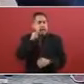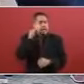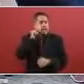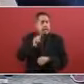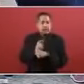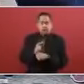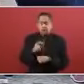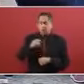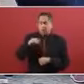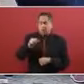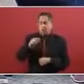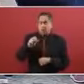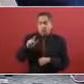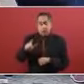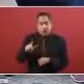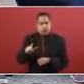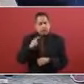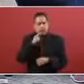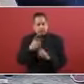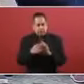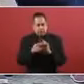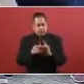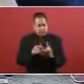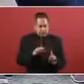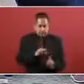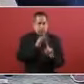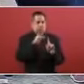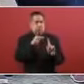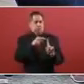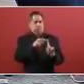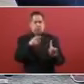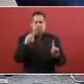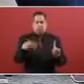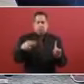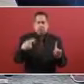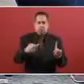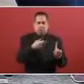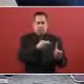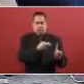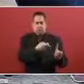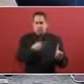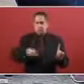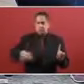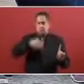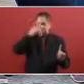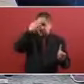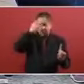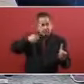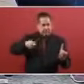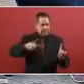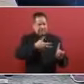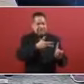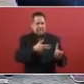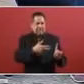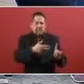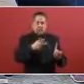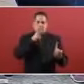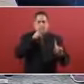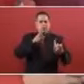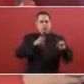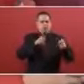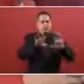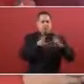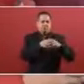Bartlett saca de la penumbra a un personaje que algunos consideran el padre del neoliberalismo en México,